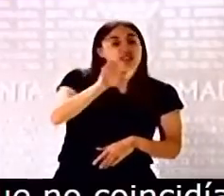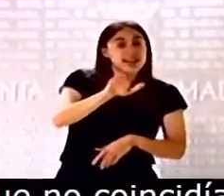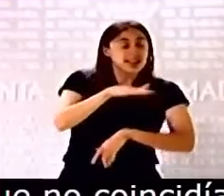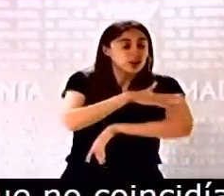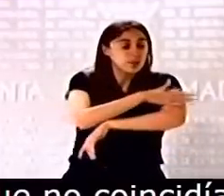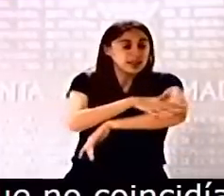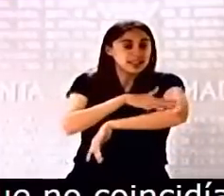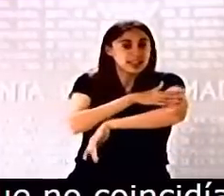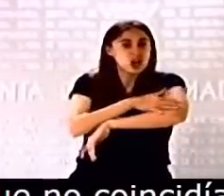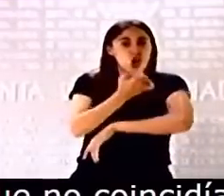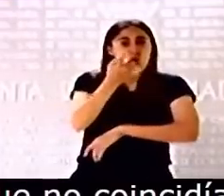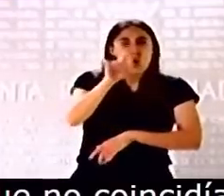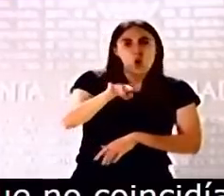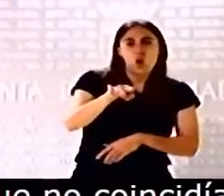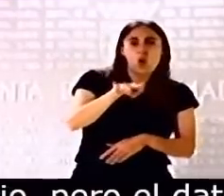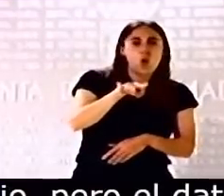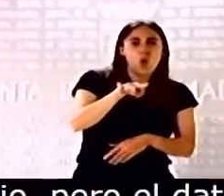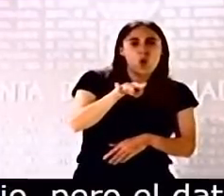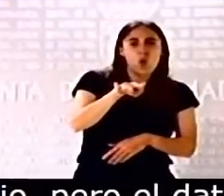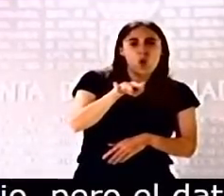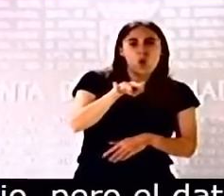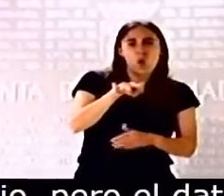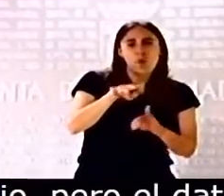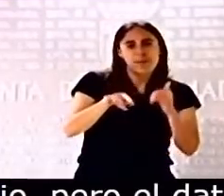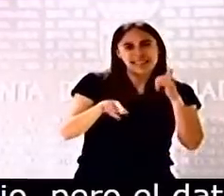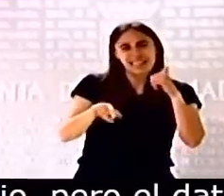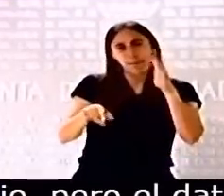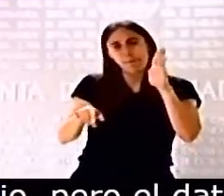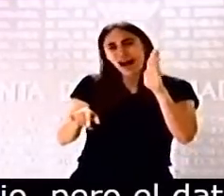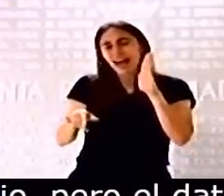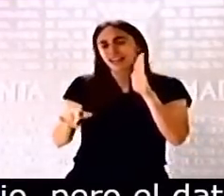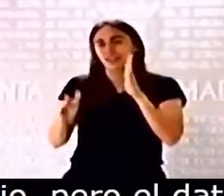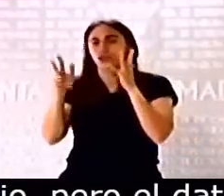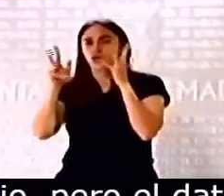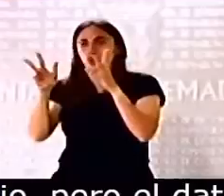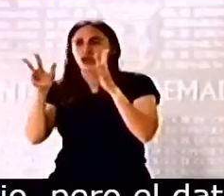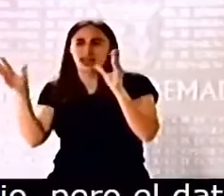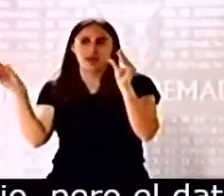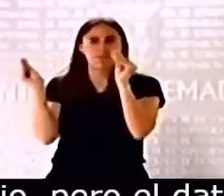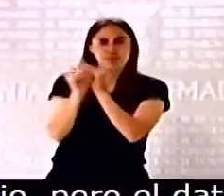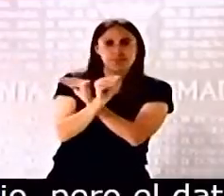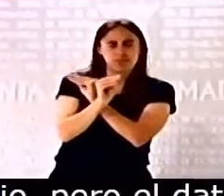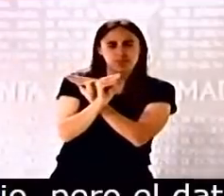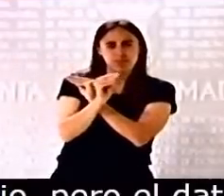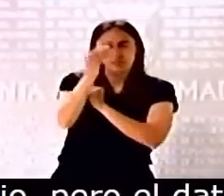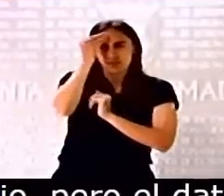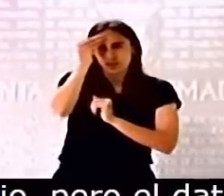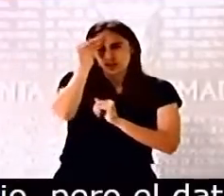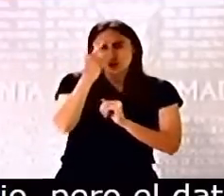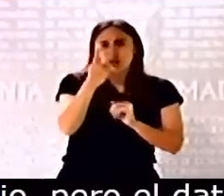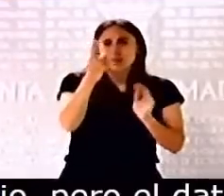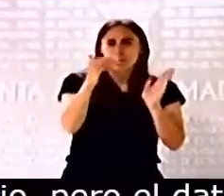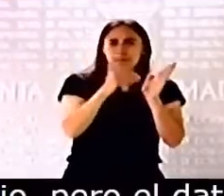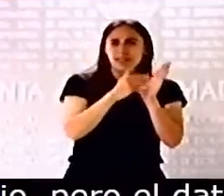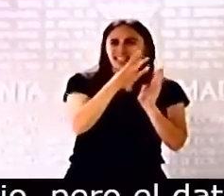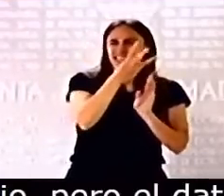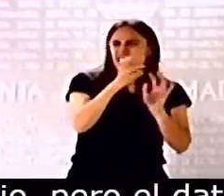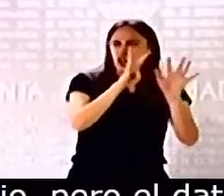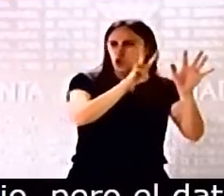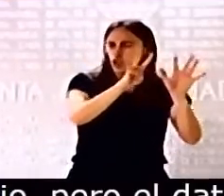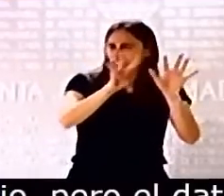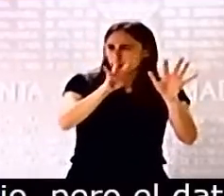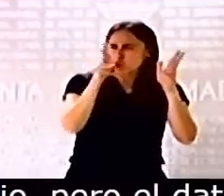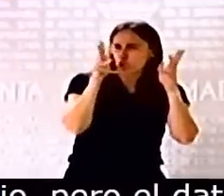lleva más de un mes sin coincidir con el que ofrece la propia consejería. Creo que son 1.738 por parte de la consejería